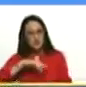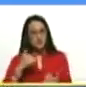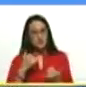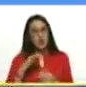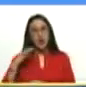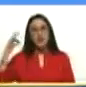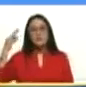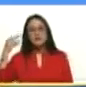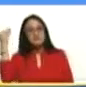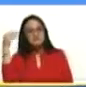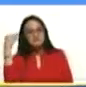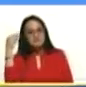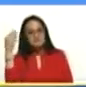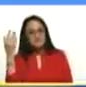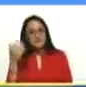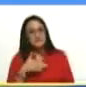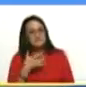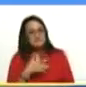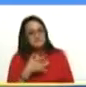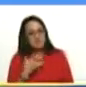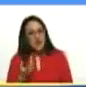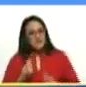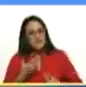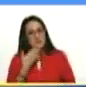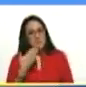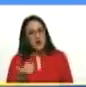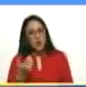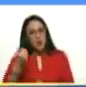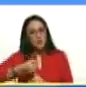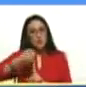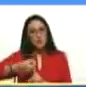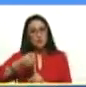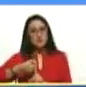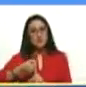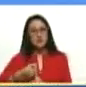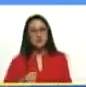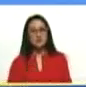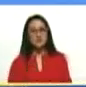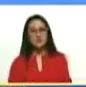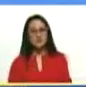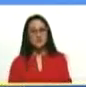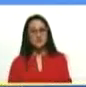alma, nos daba sentido para vivir y para luchar.